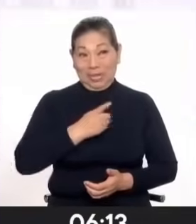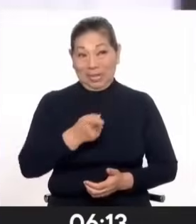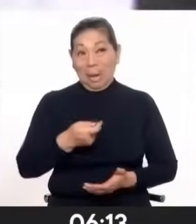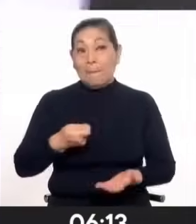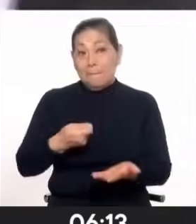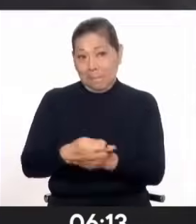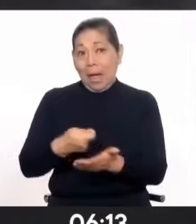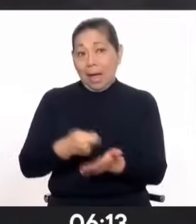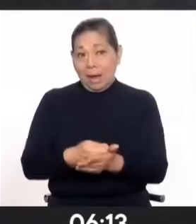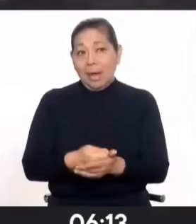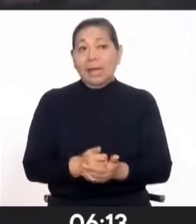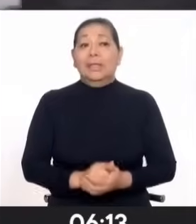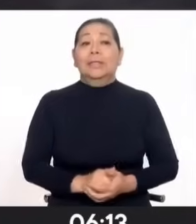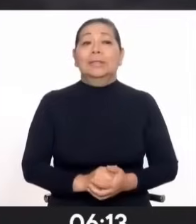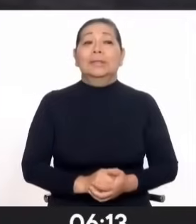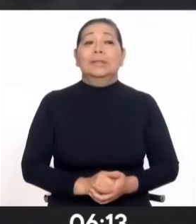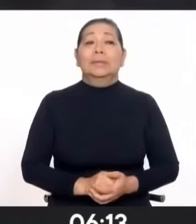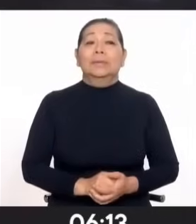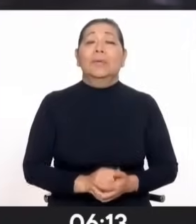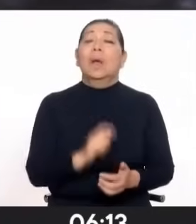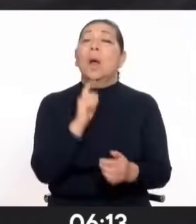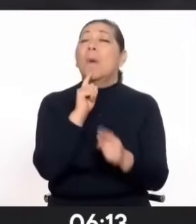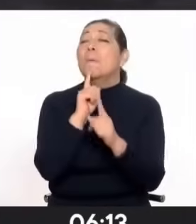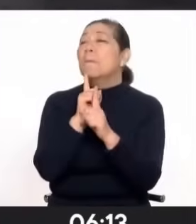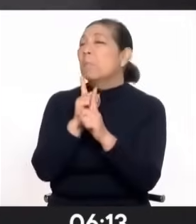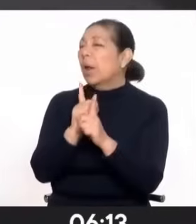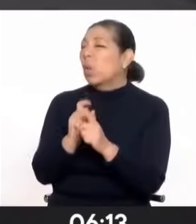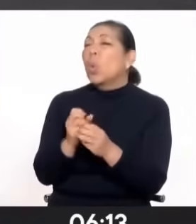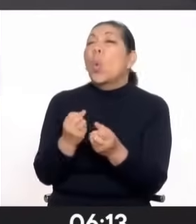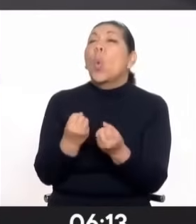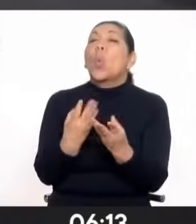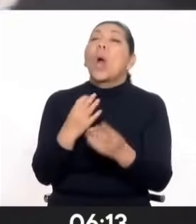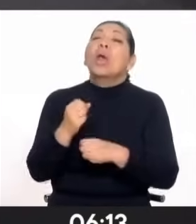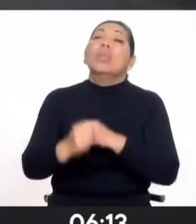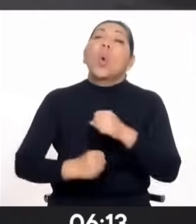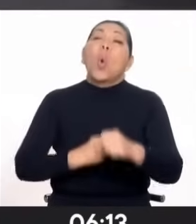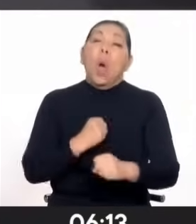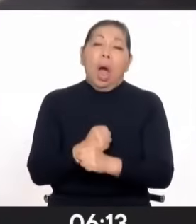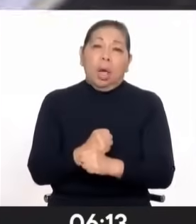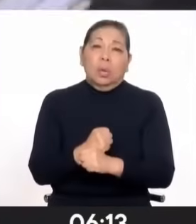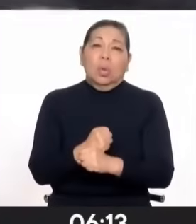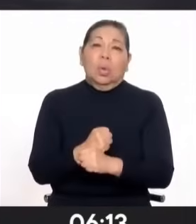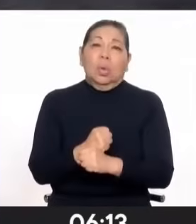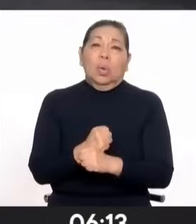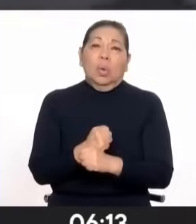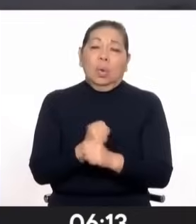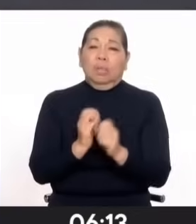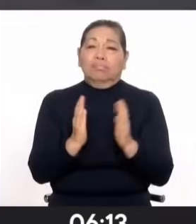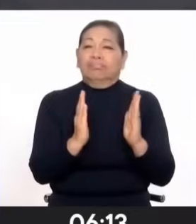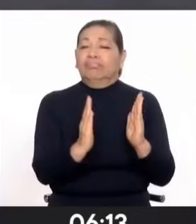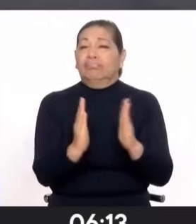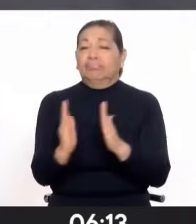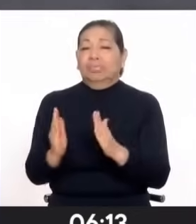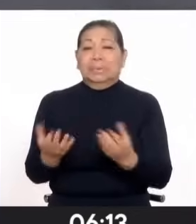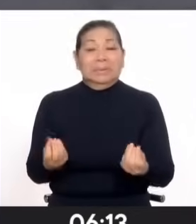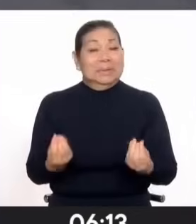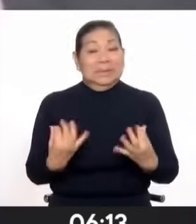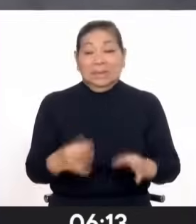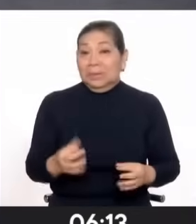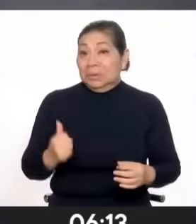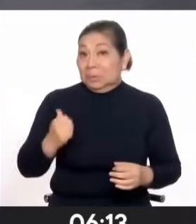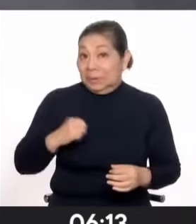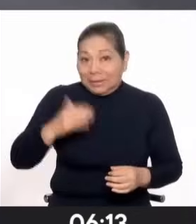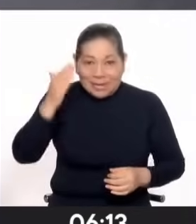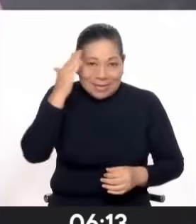estos locales, ¿podrías preguntarle por cuántos años viene ya con esta posesión en este lugar? Porque si bien la